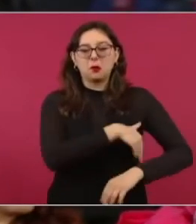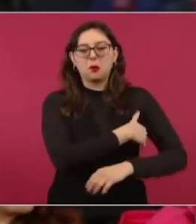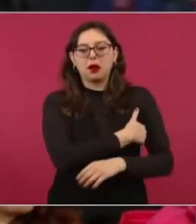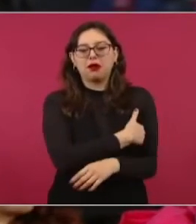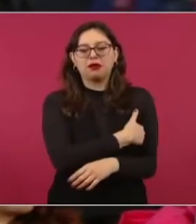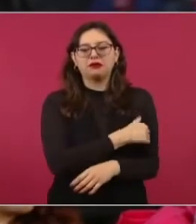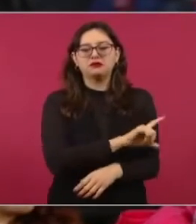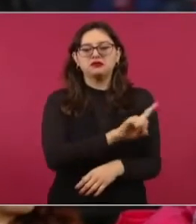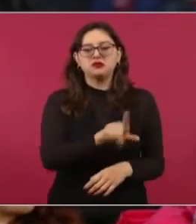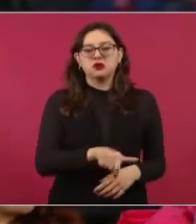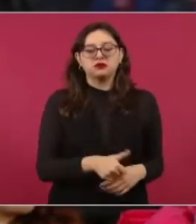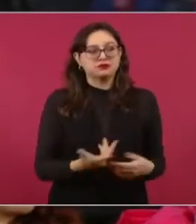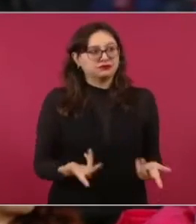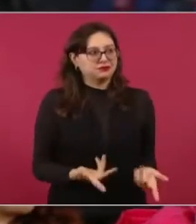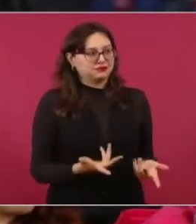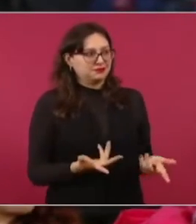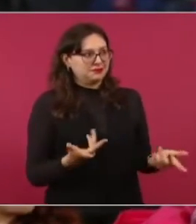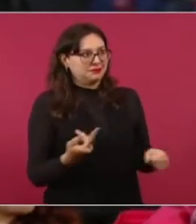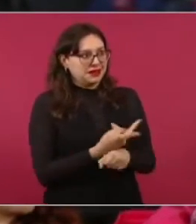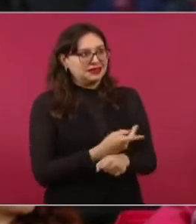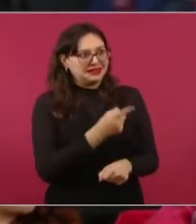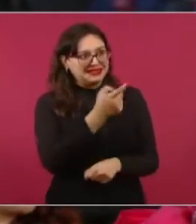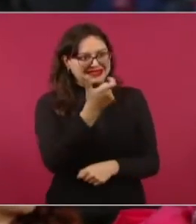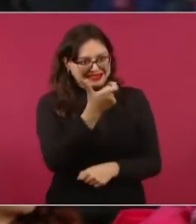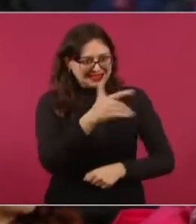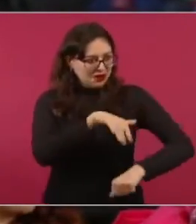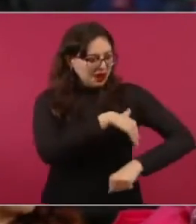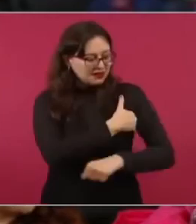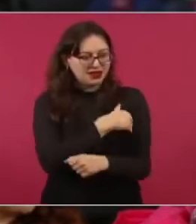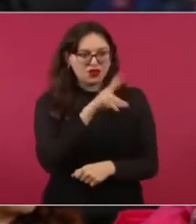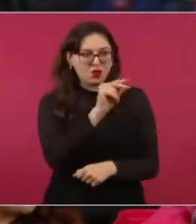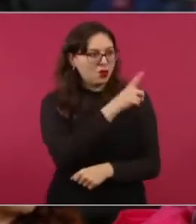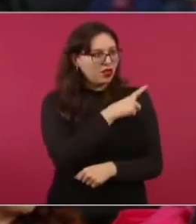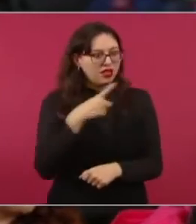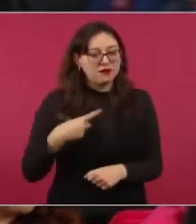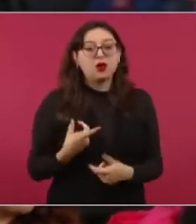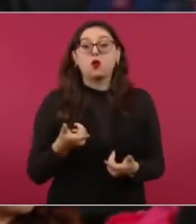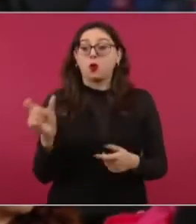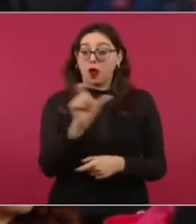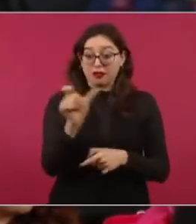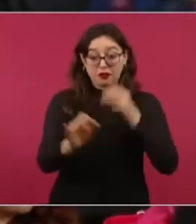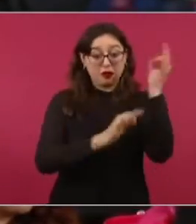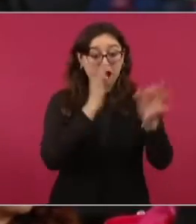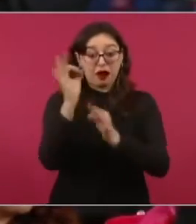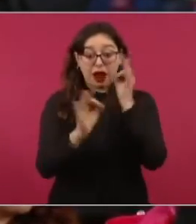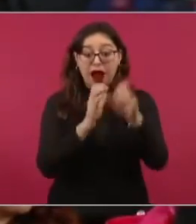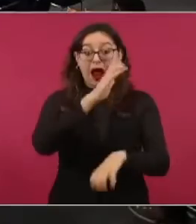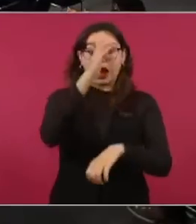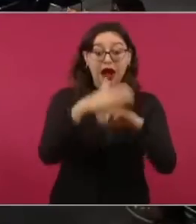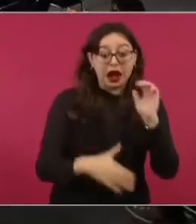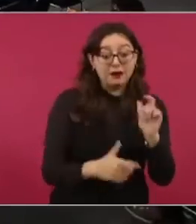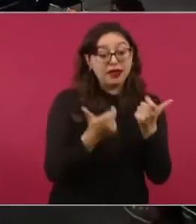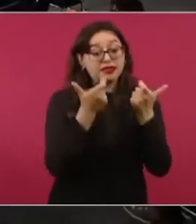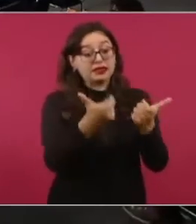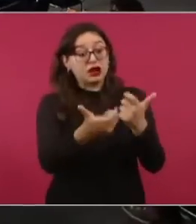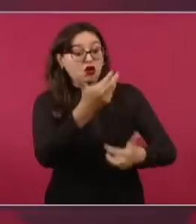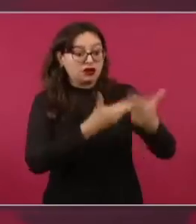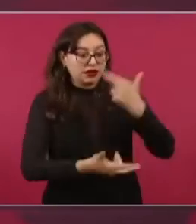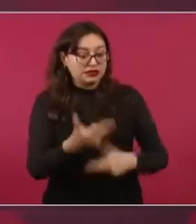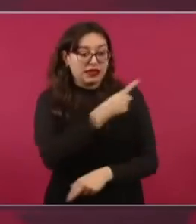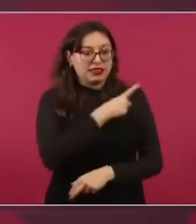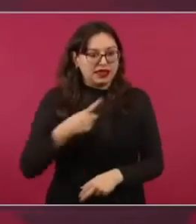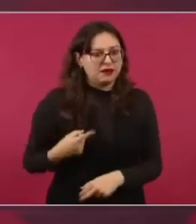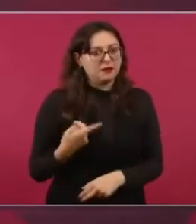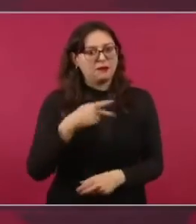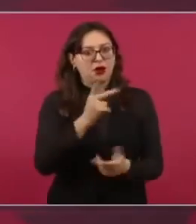¿En qué? Cuando el pueblo necesita el dinero, cuando los programas sociales requieren mucho más recursos. Hay que reclamarle, pero no, ahora sí